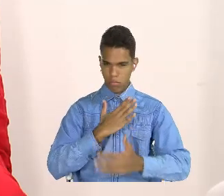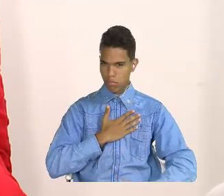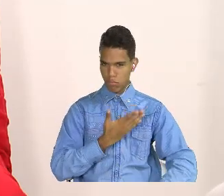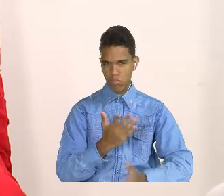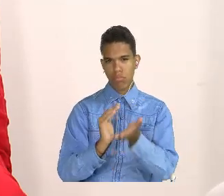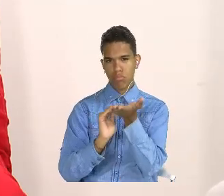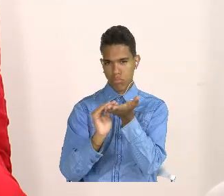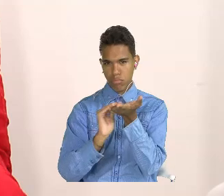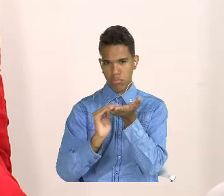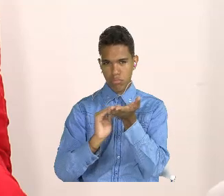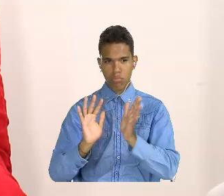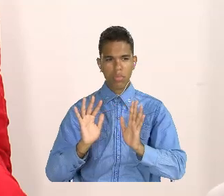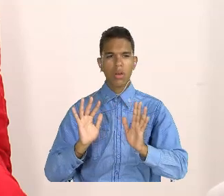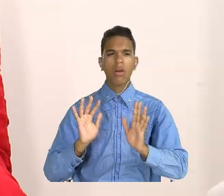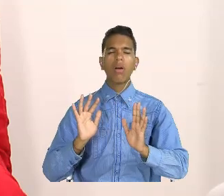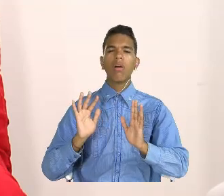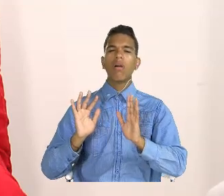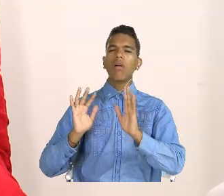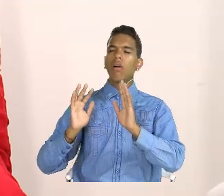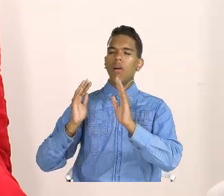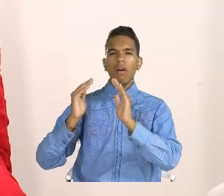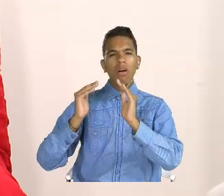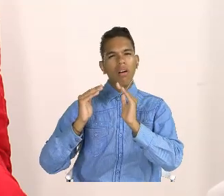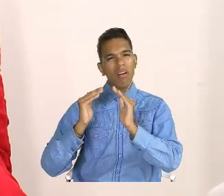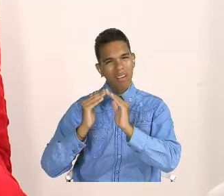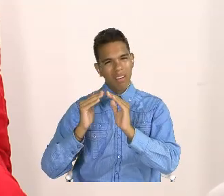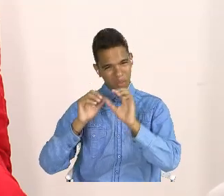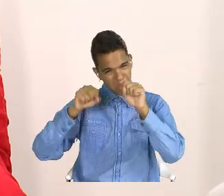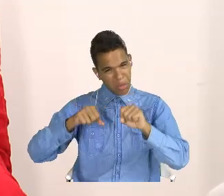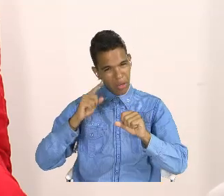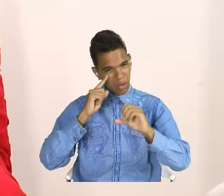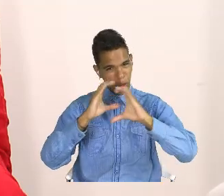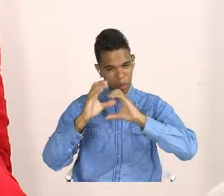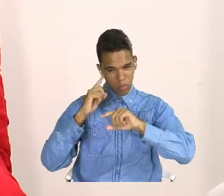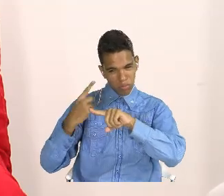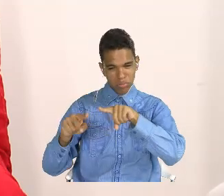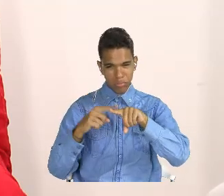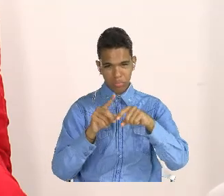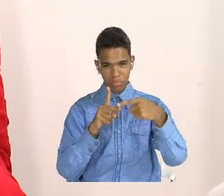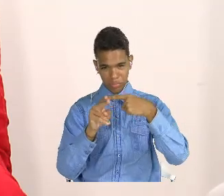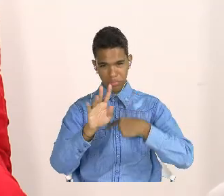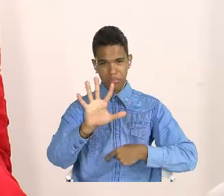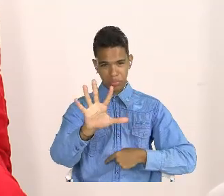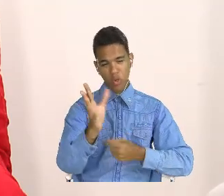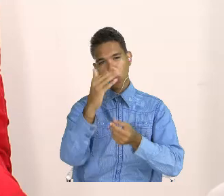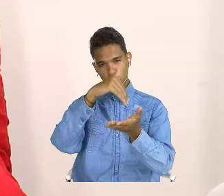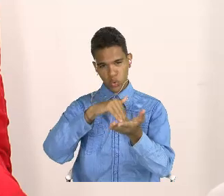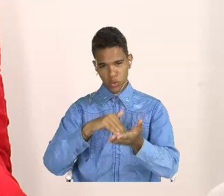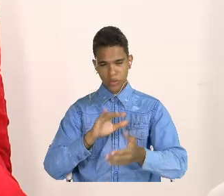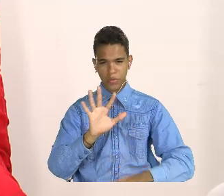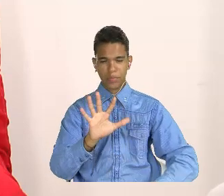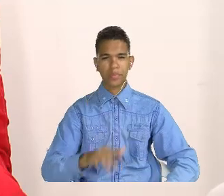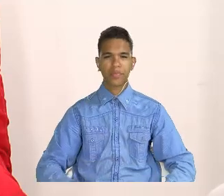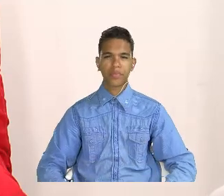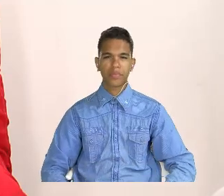desde casa a través de los diferentes medios que tenemos para comunicarnos. Vamos a la segunda pausa comercial y ya